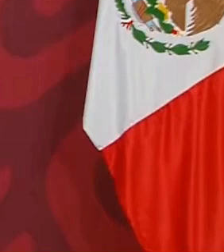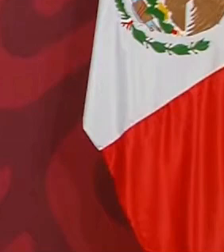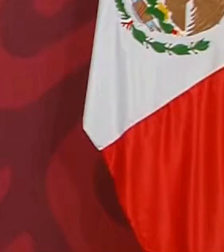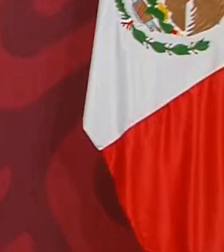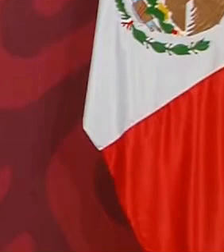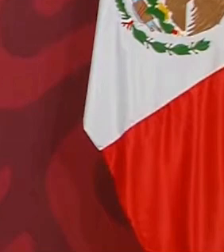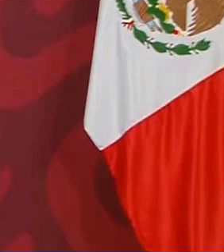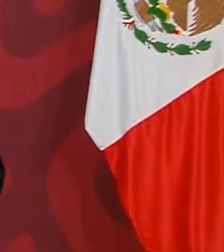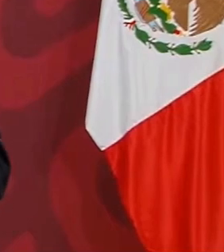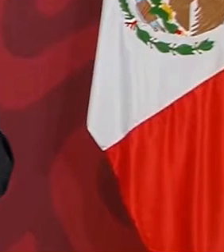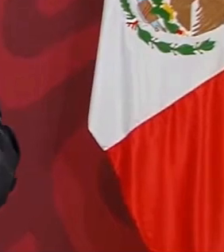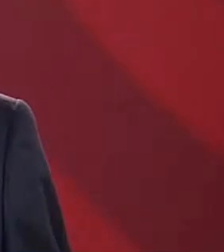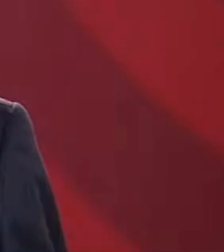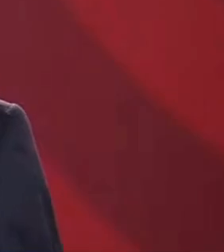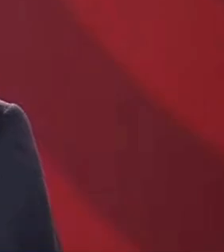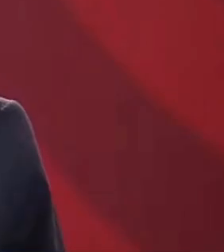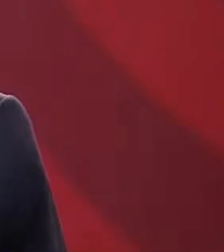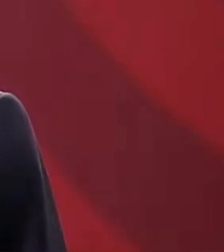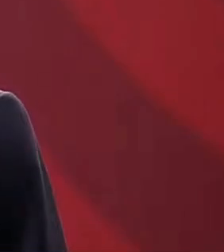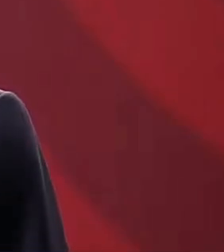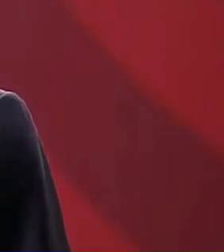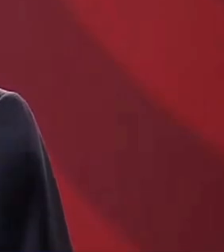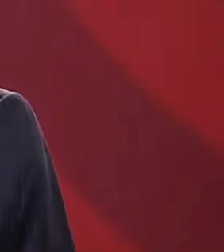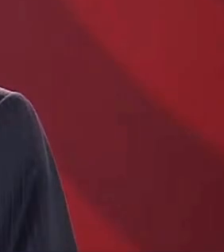y para actuar